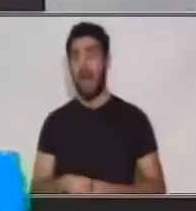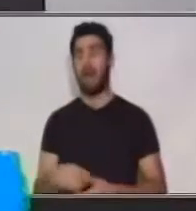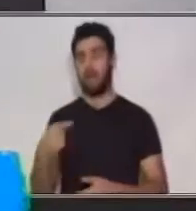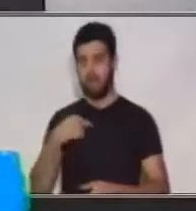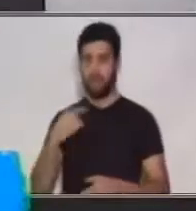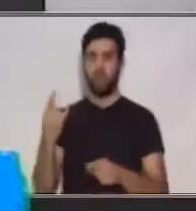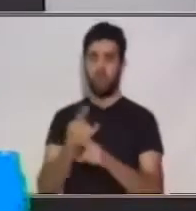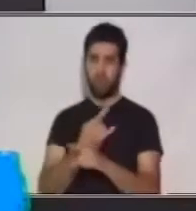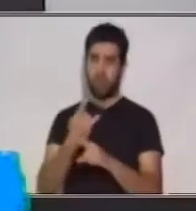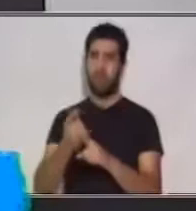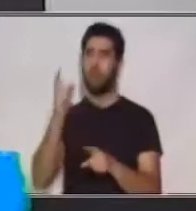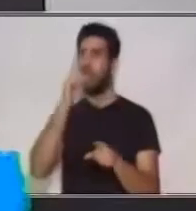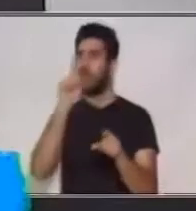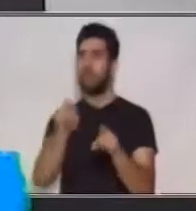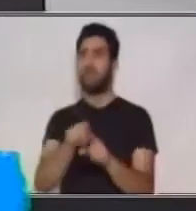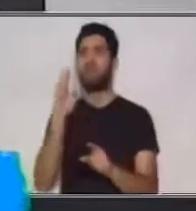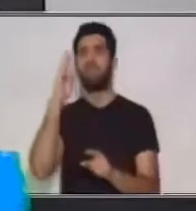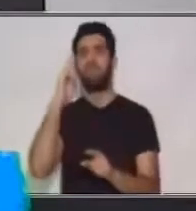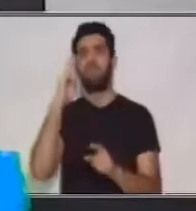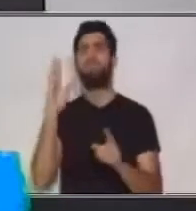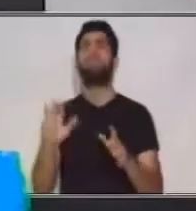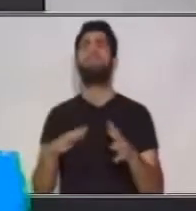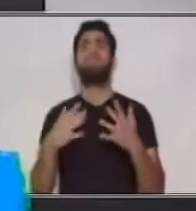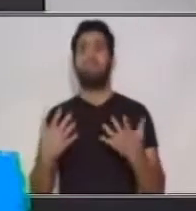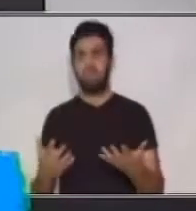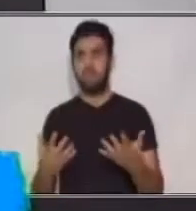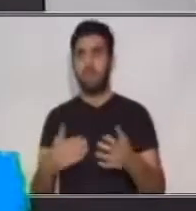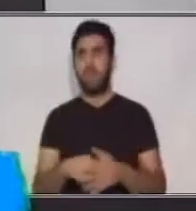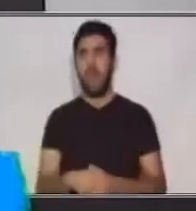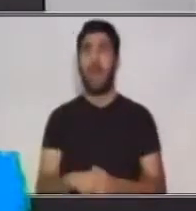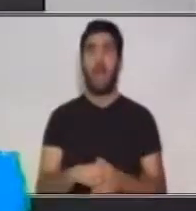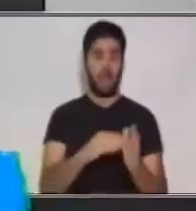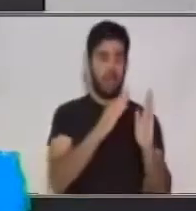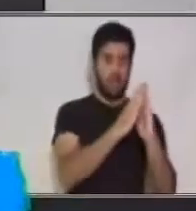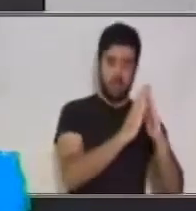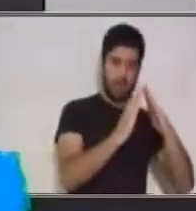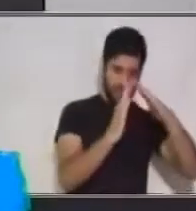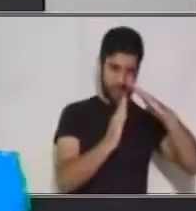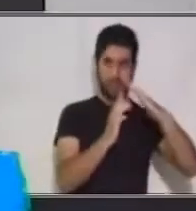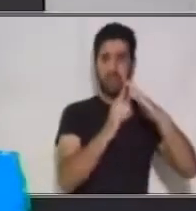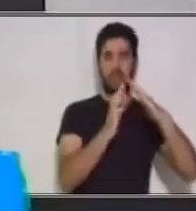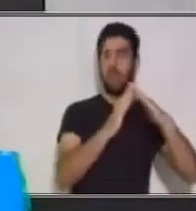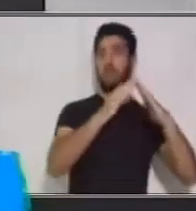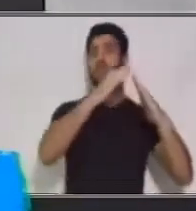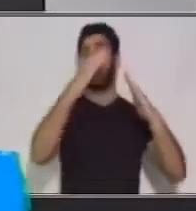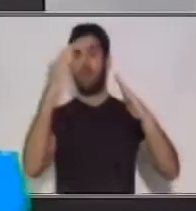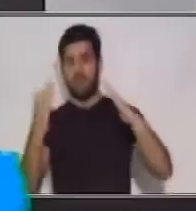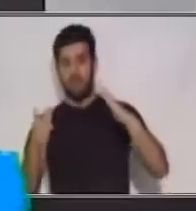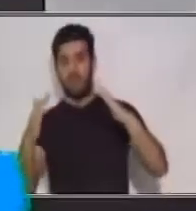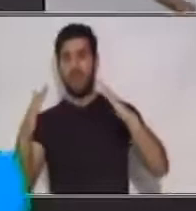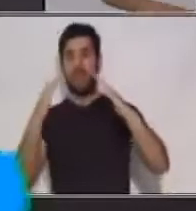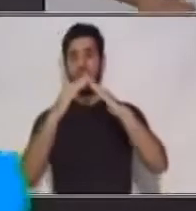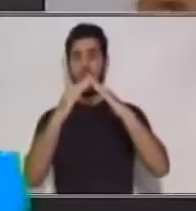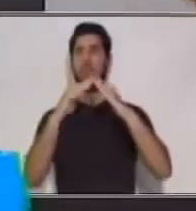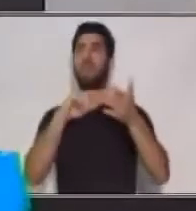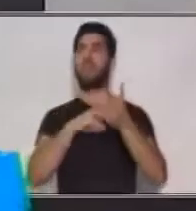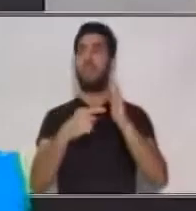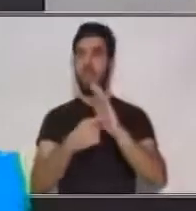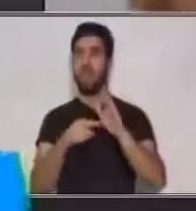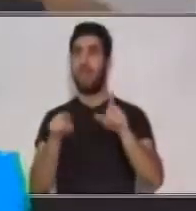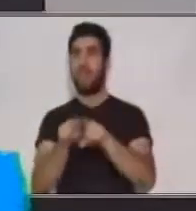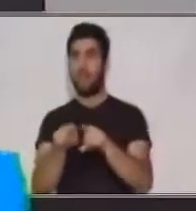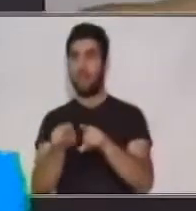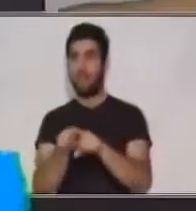tengo que recordar que el lado opuesto al ángulo van a ser ¿qué? Al lado opuesto